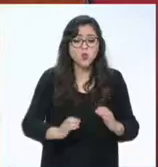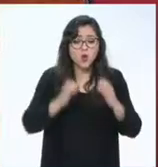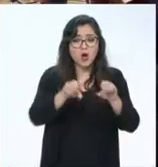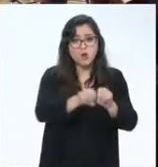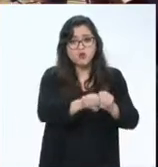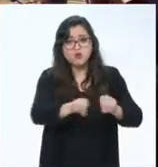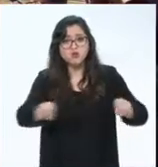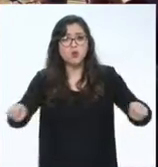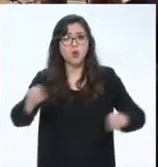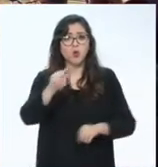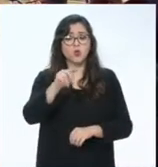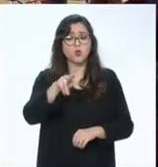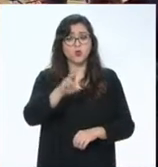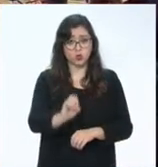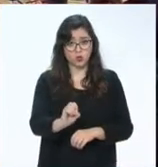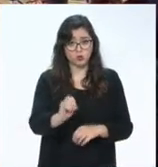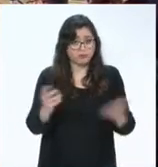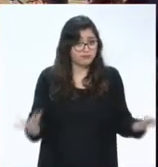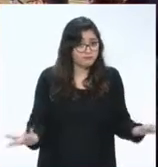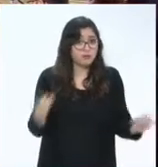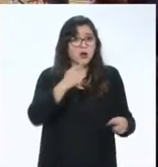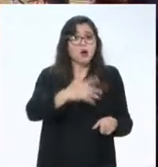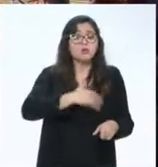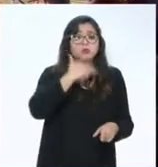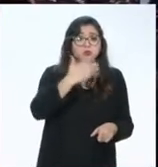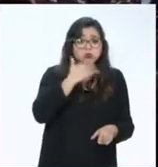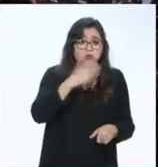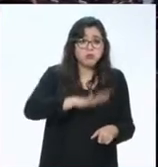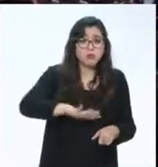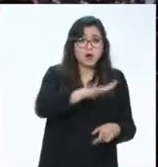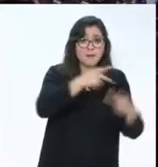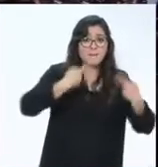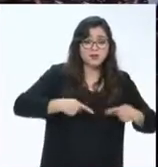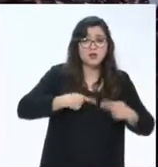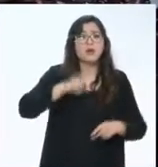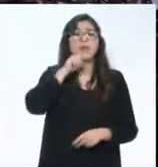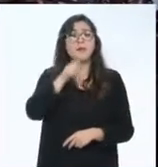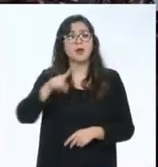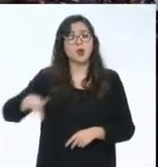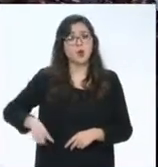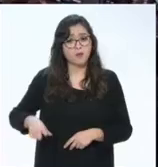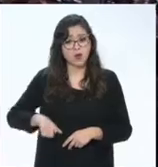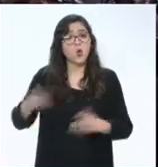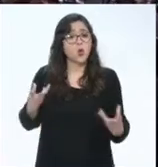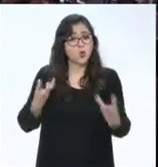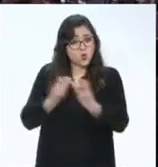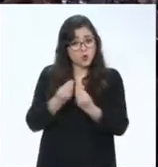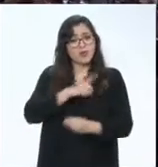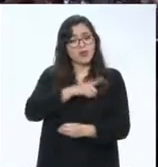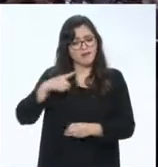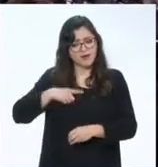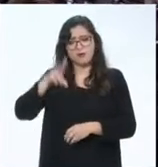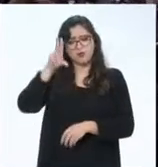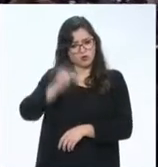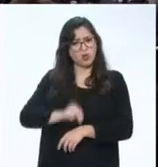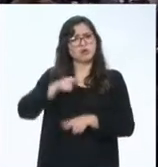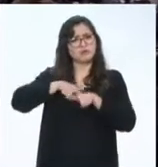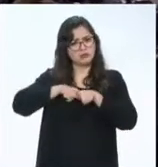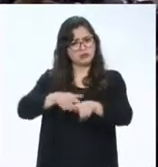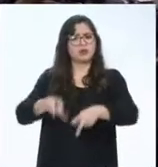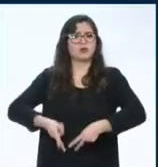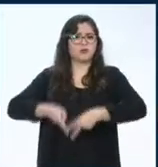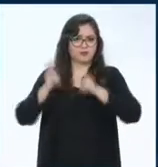de una sociedad y gobierno, consigamos erradicar juntos la corrupción. Enfatizó que no hay vuelta atrás en la lucha contra este